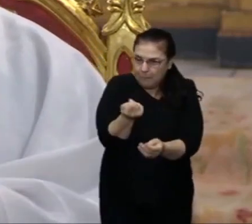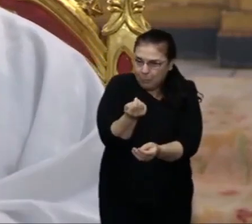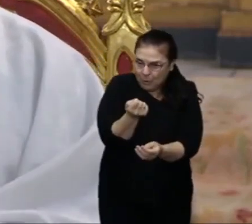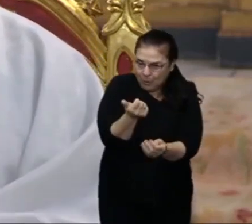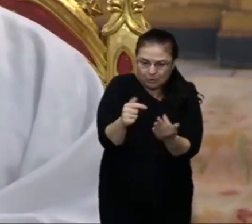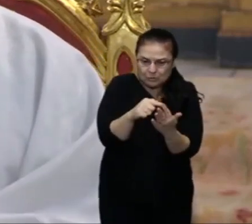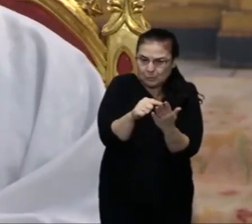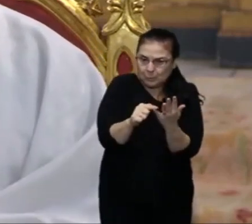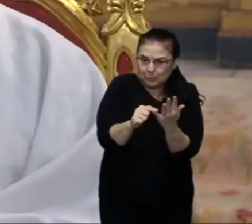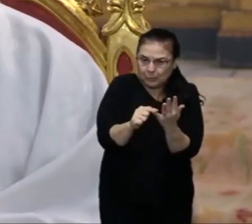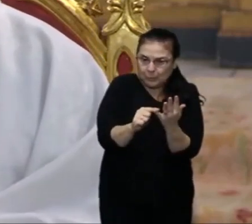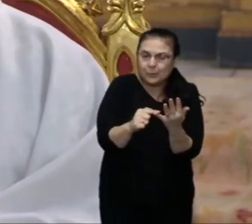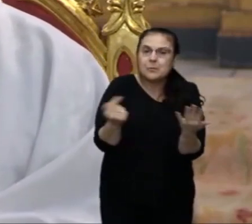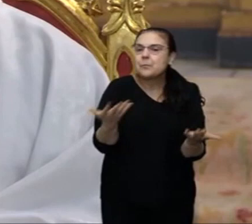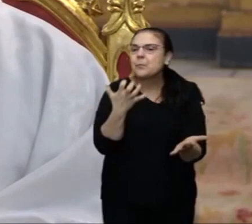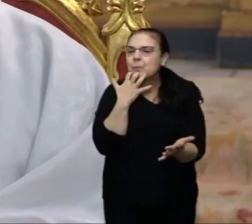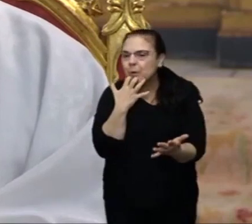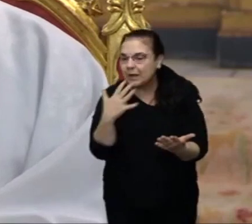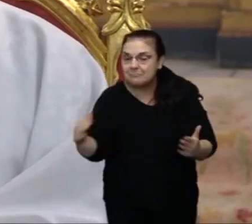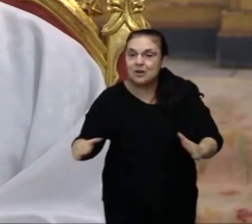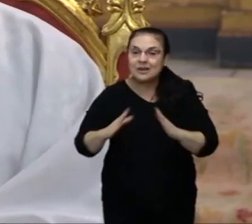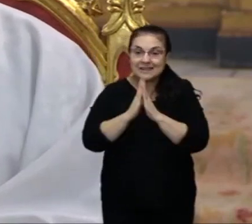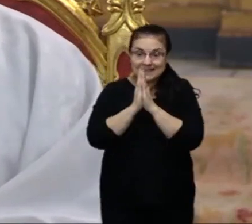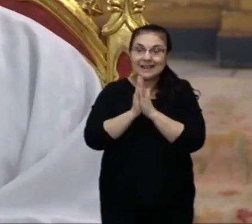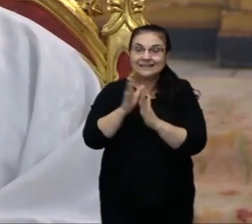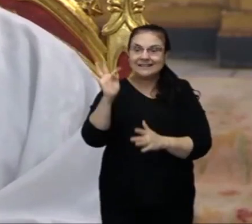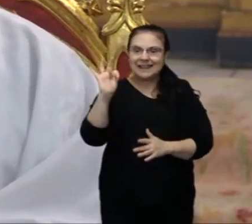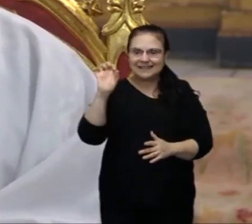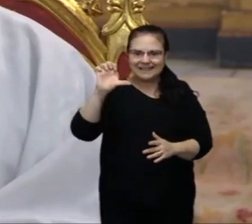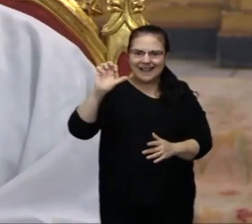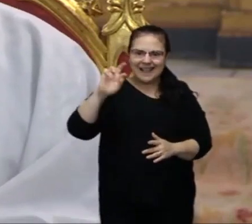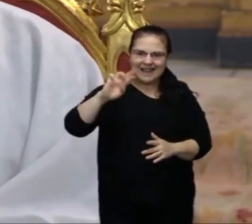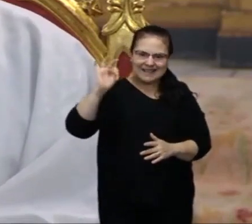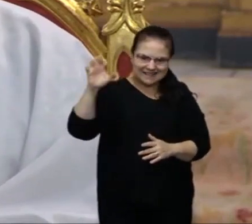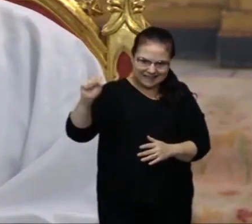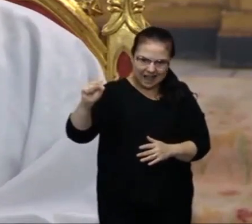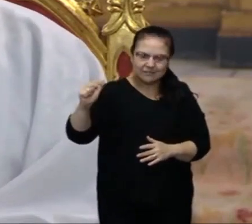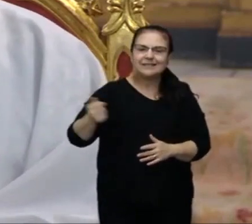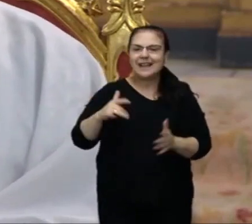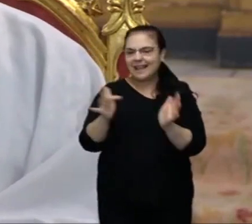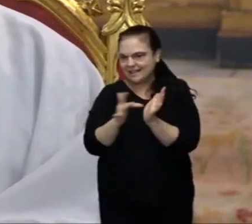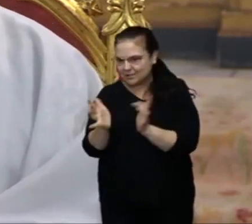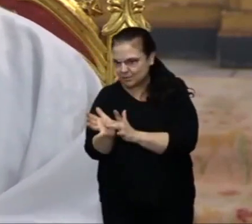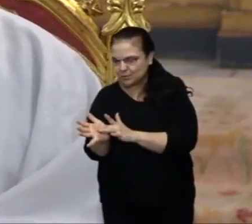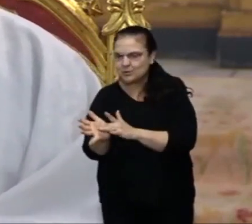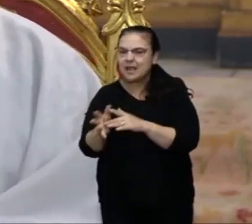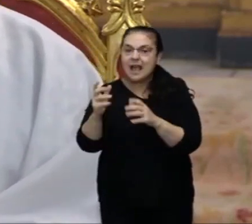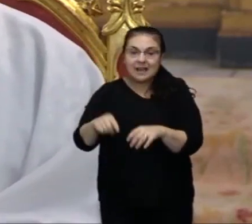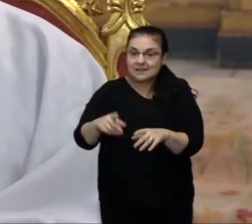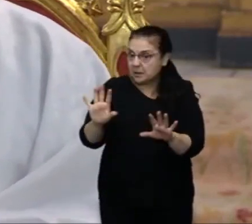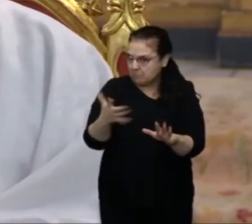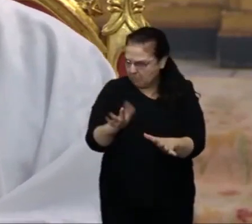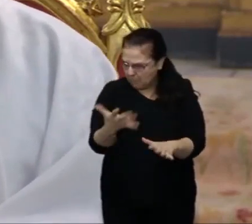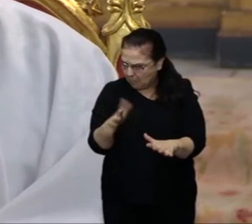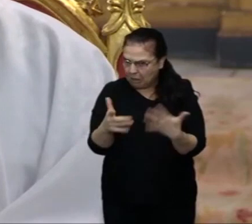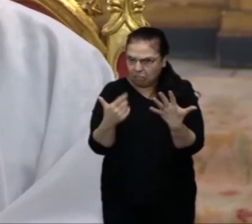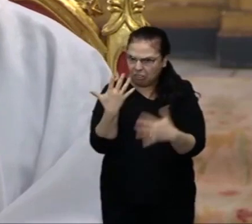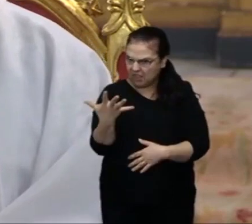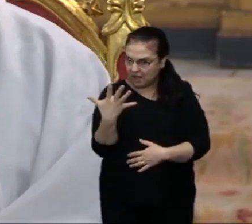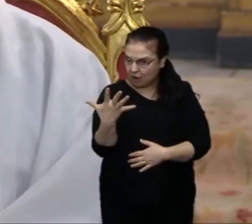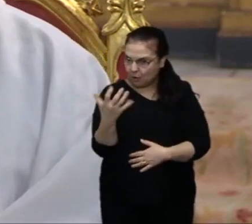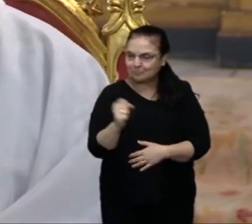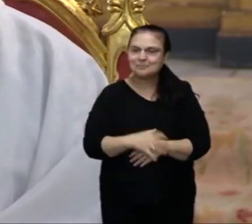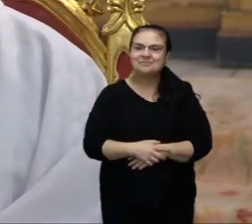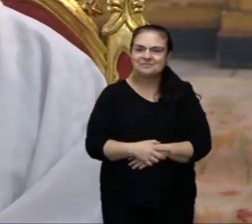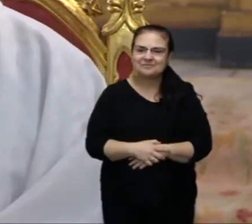Otro de ellos es Santa Teresa de Jesús y Santa Teresa del Niño Jesús, y así podríamos ir sacando los cinco. Él